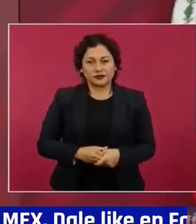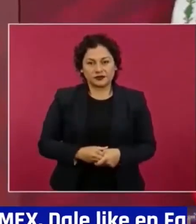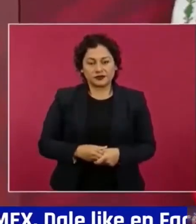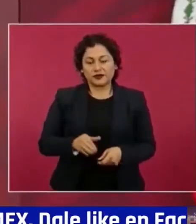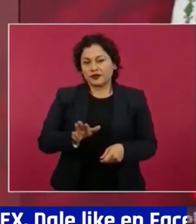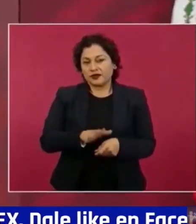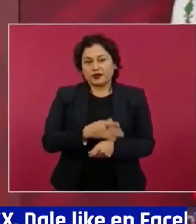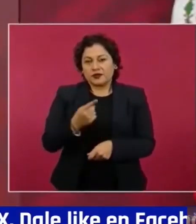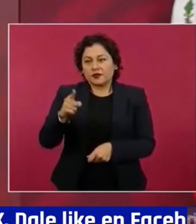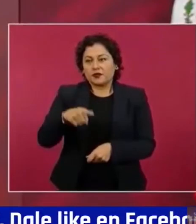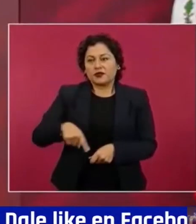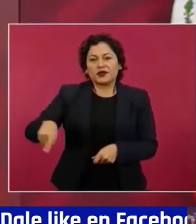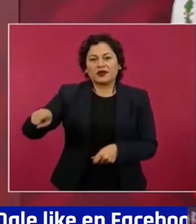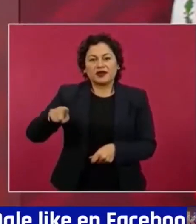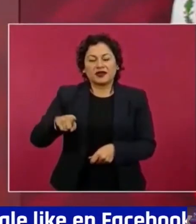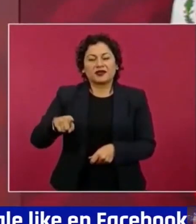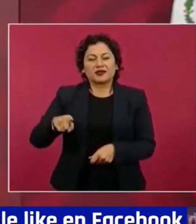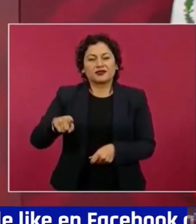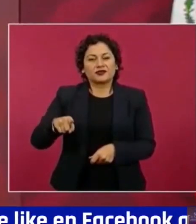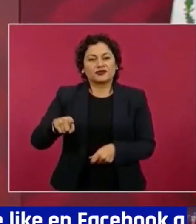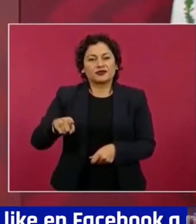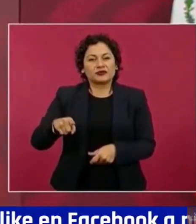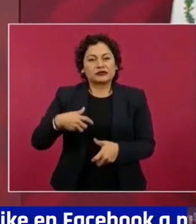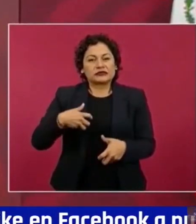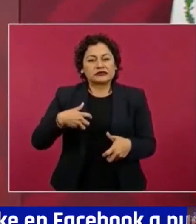una situación anímica